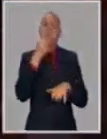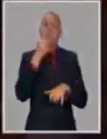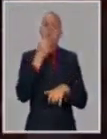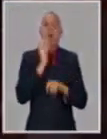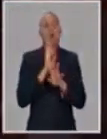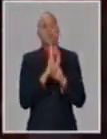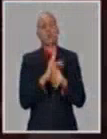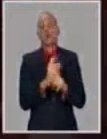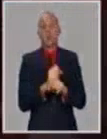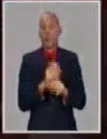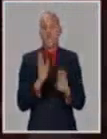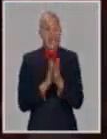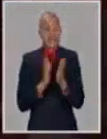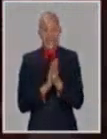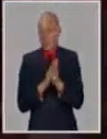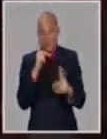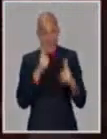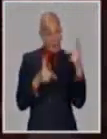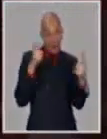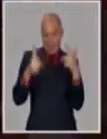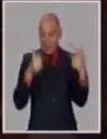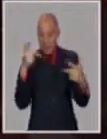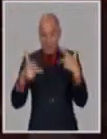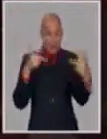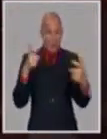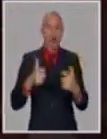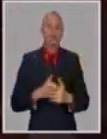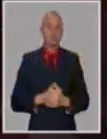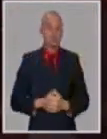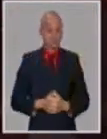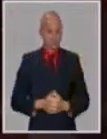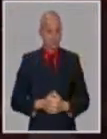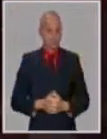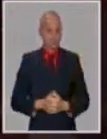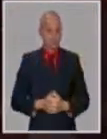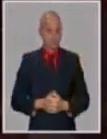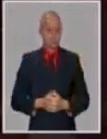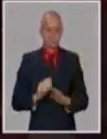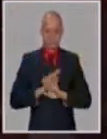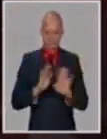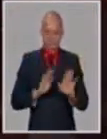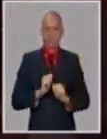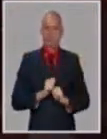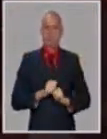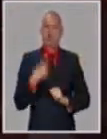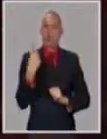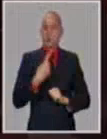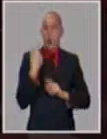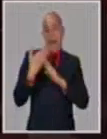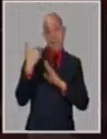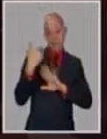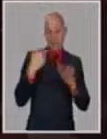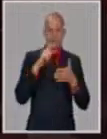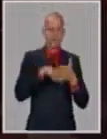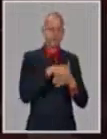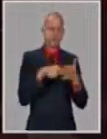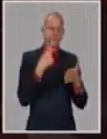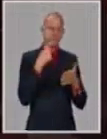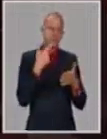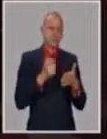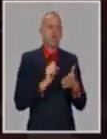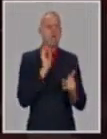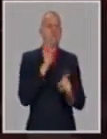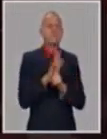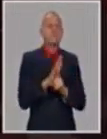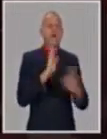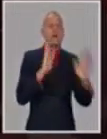esa vacunación. Y como parte de esa estrategia nosotros definimos, bueno, después que empiece el fase 3, y que se apliquen las primeras